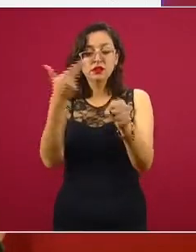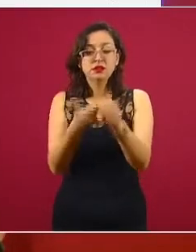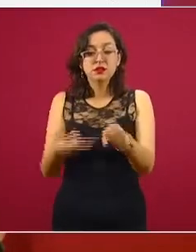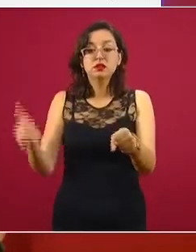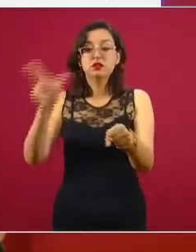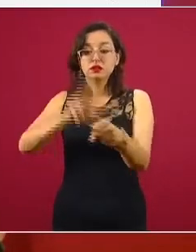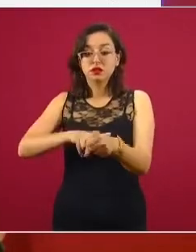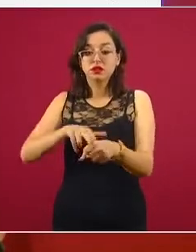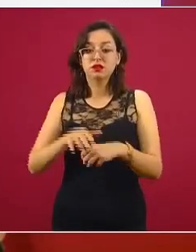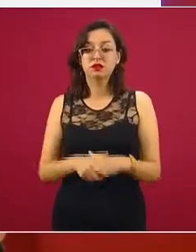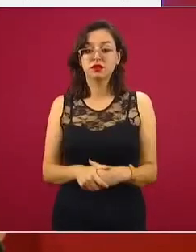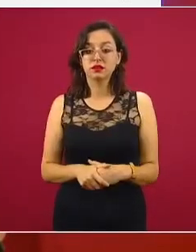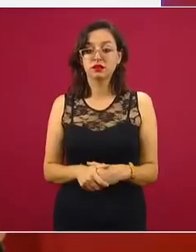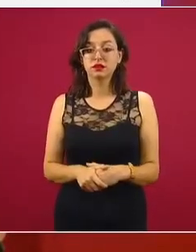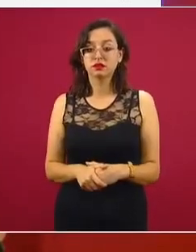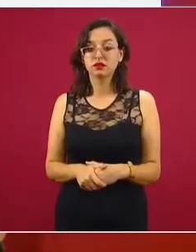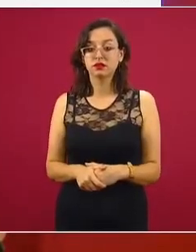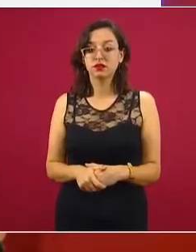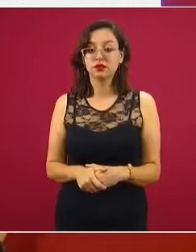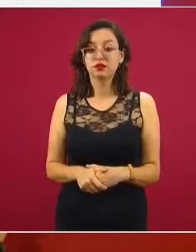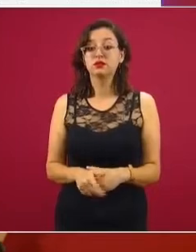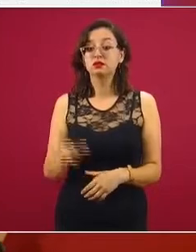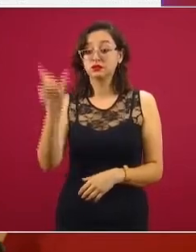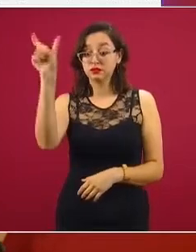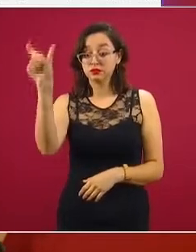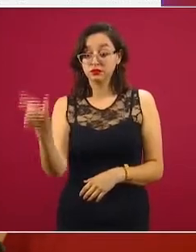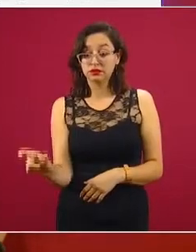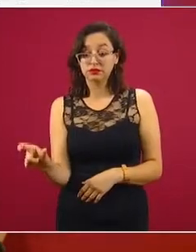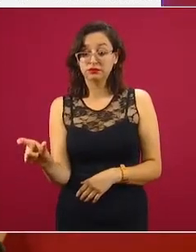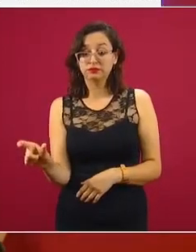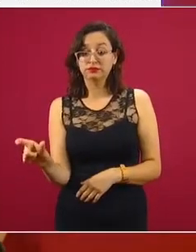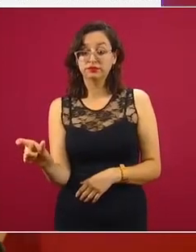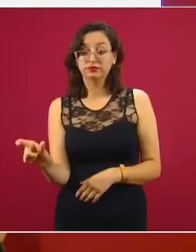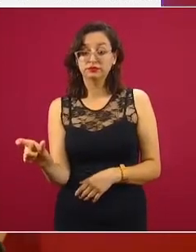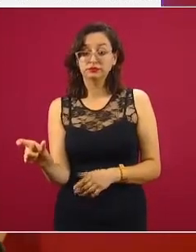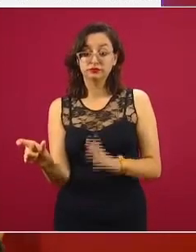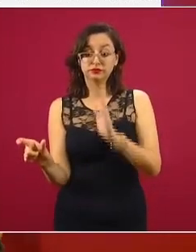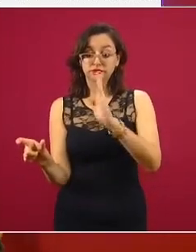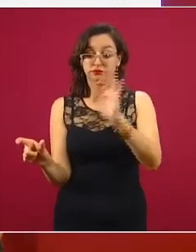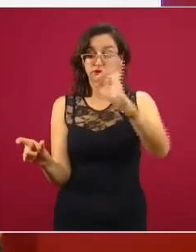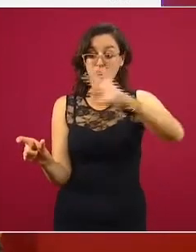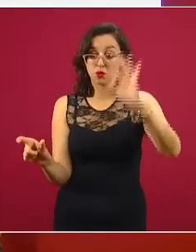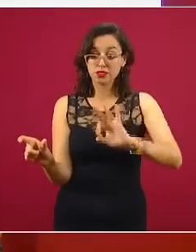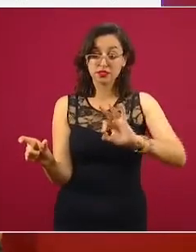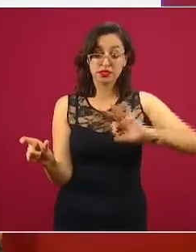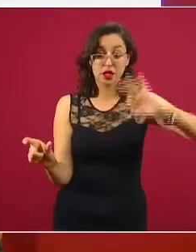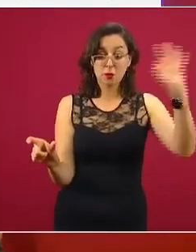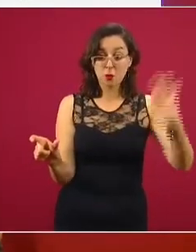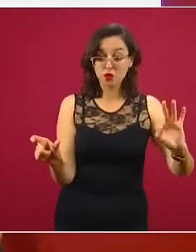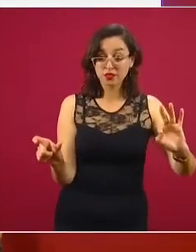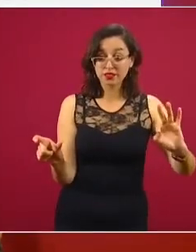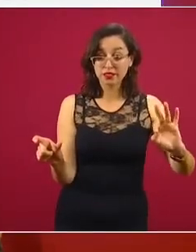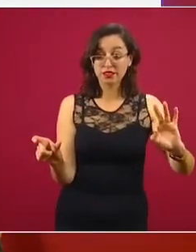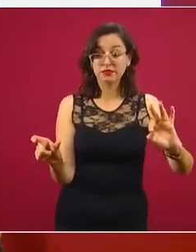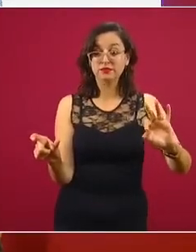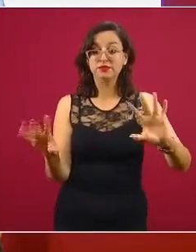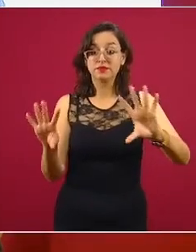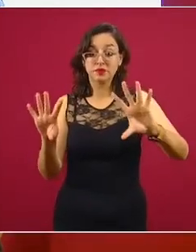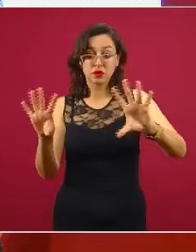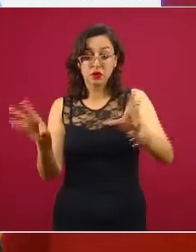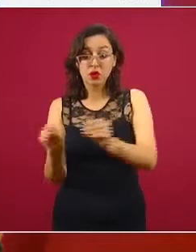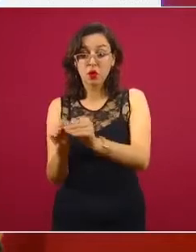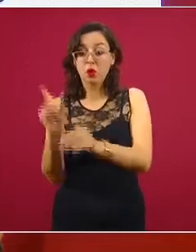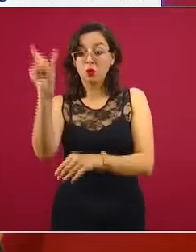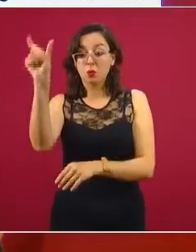Con este número, yo le aplico el porcentaje, los porcentajes que ahí saqué y tengo los estimados ETIRAC